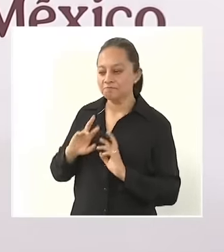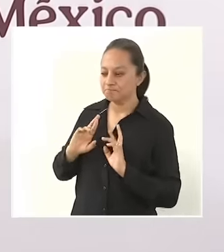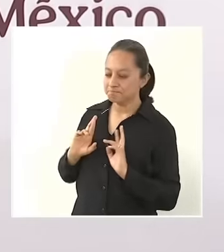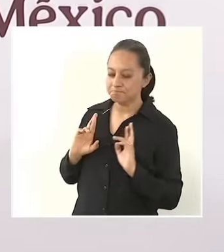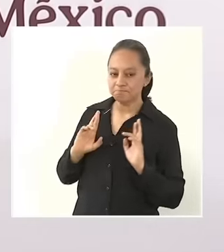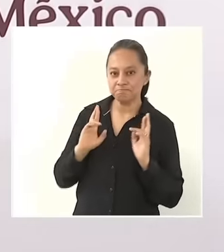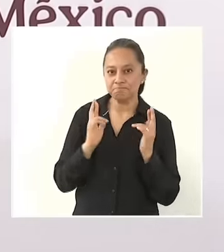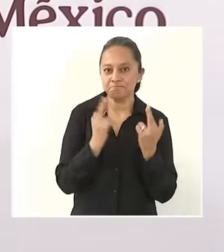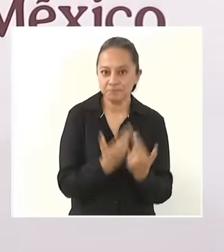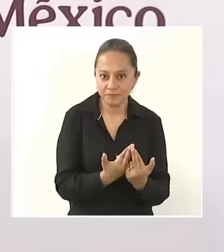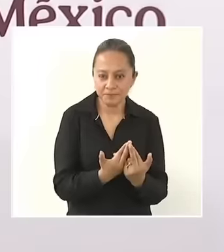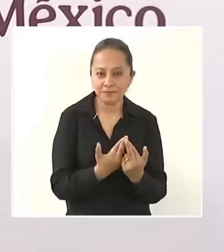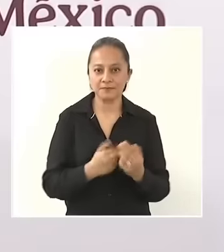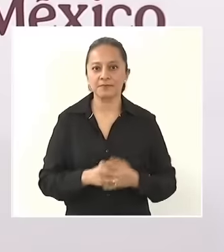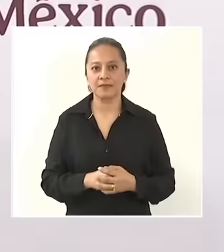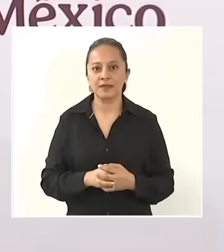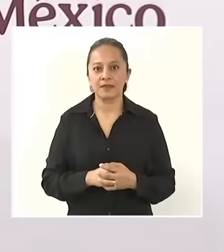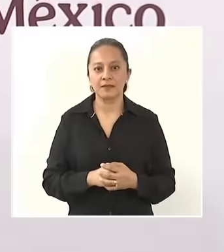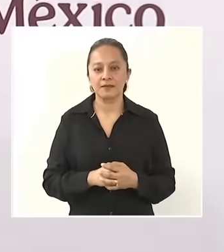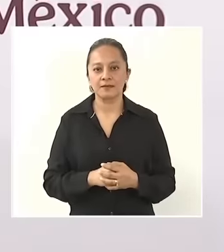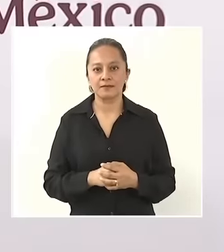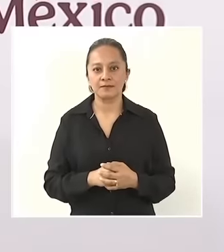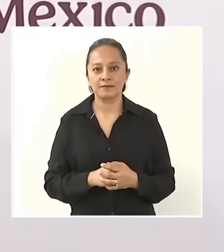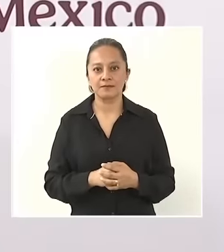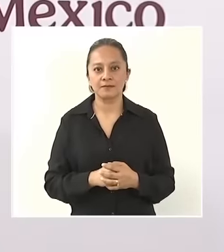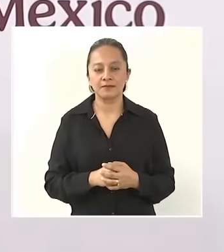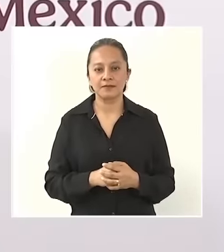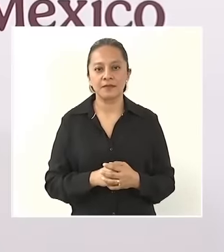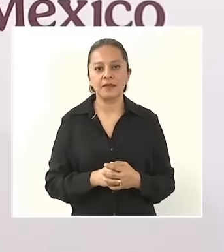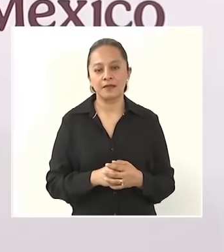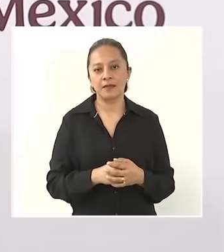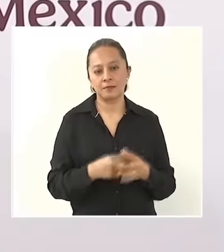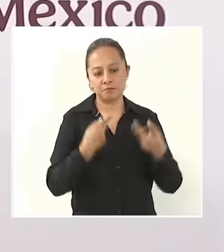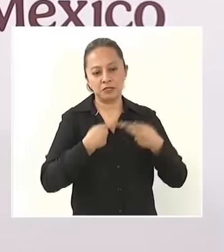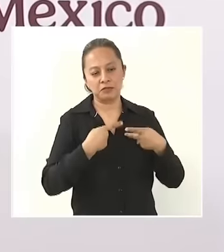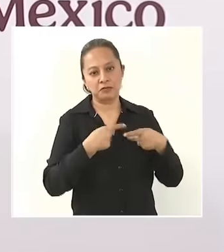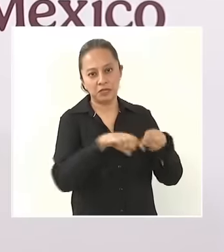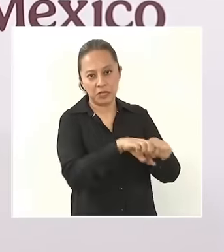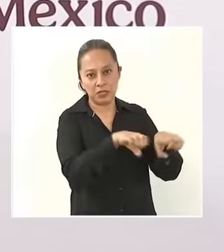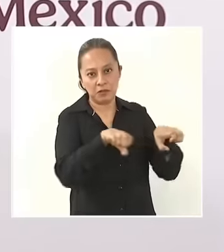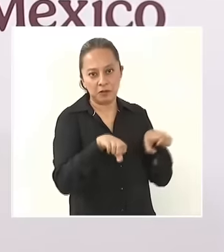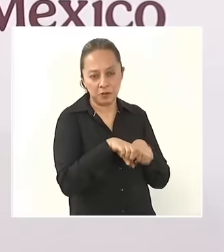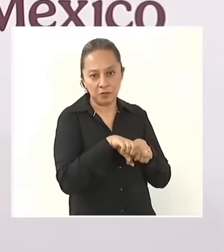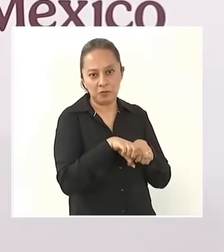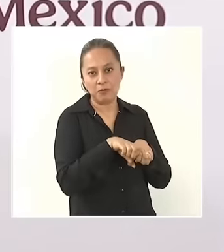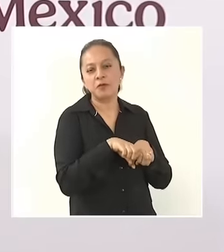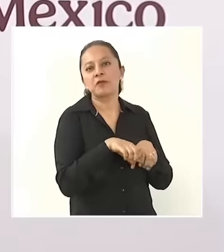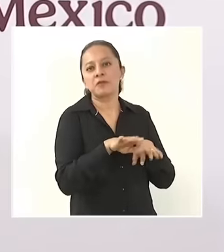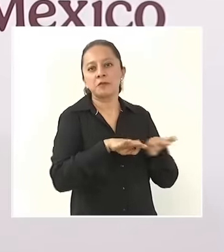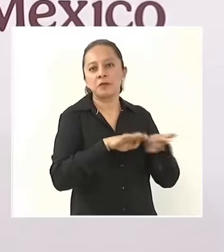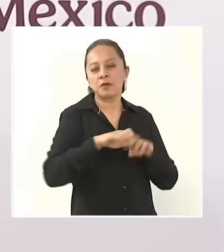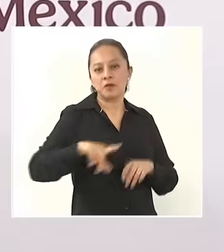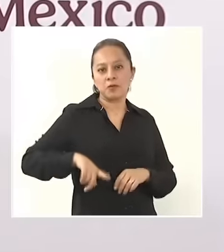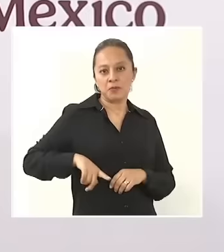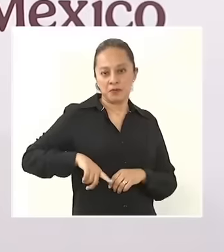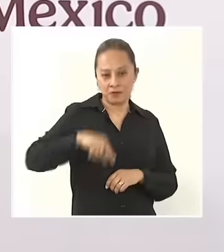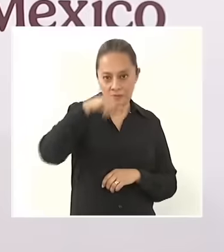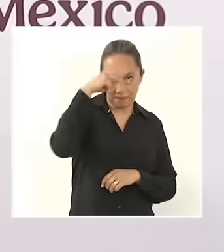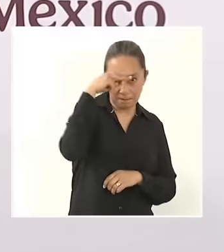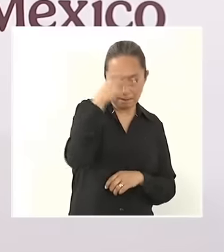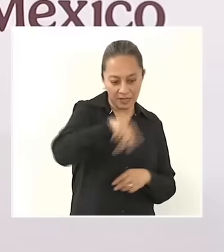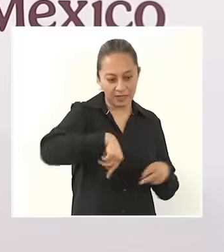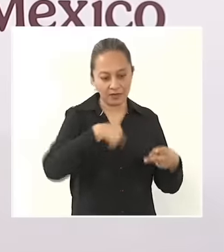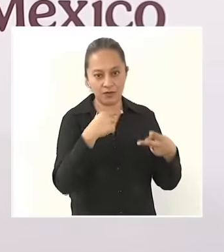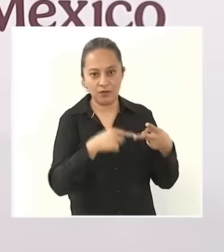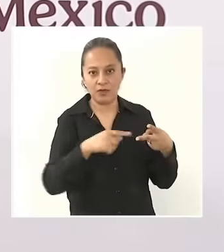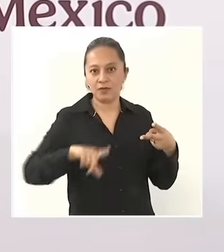reunión entre el gabinete del Gobierno de México y el gabinete del Gobierno